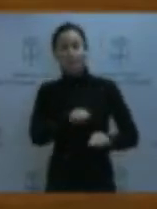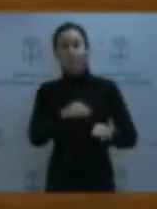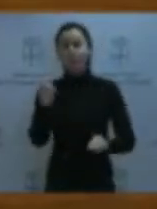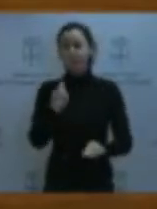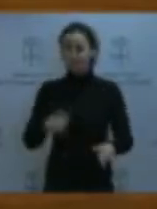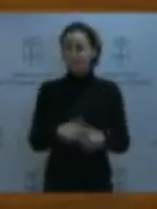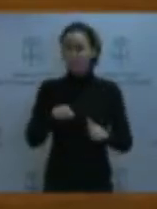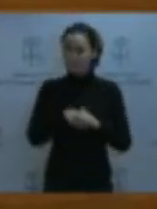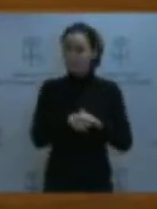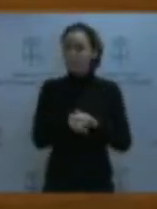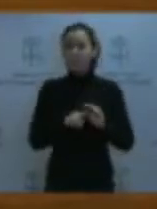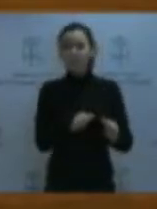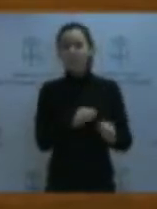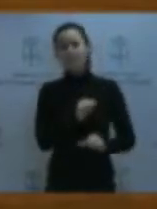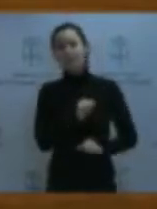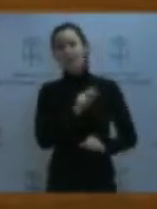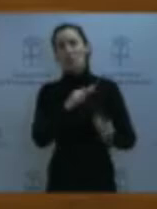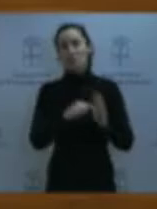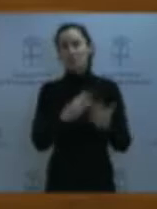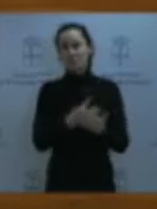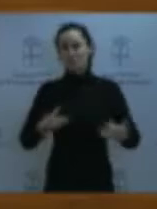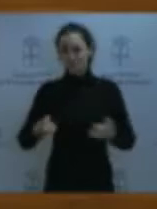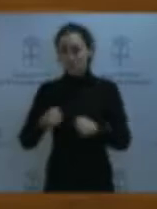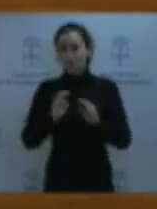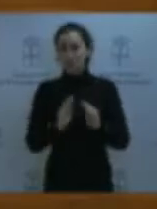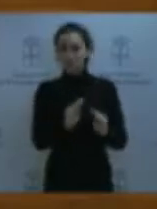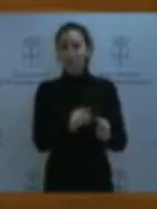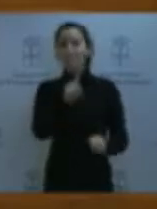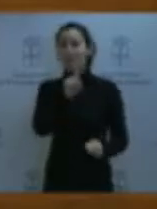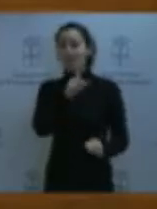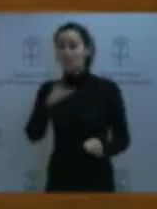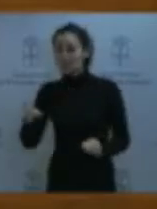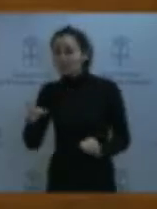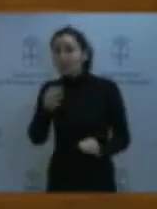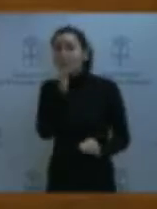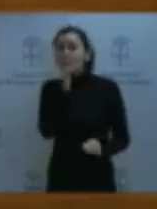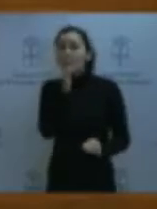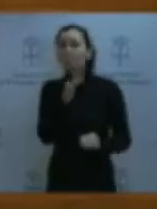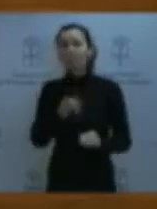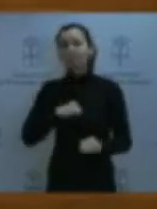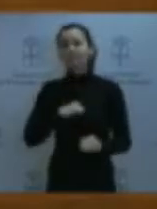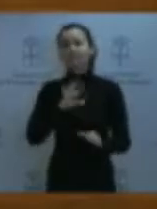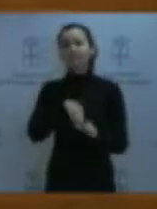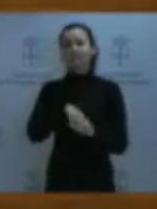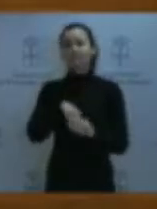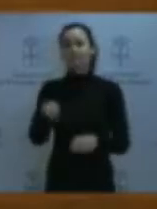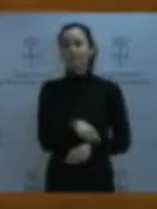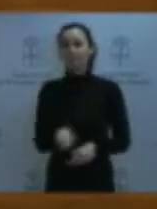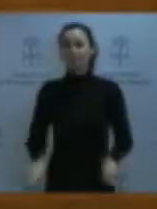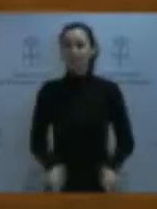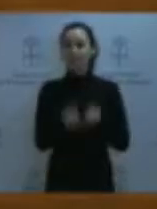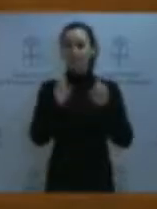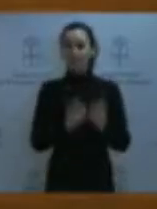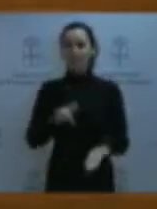social, 2.800 en el limbo de la dependencia, 1.200 a la espera de la plaza residencial. Da igual los giros que hayan dado